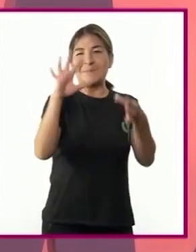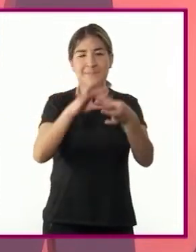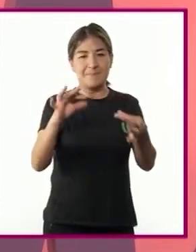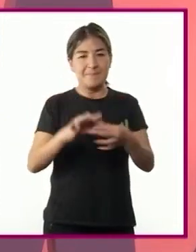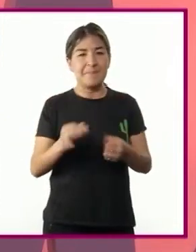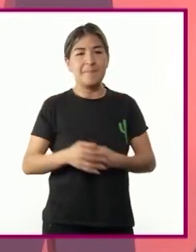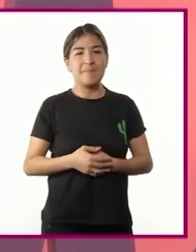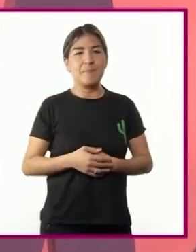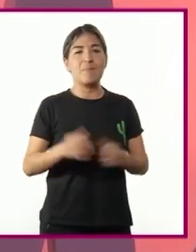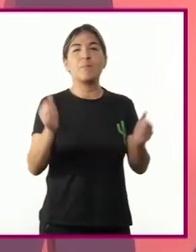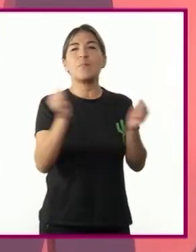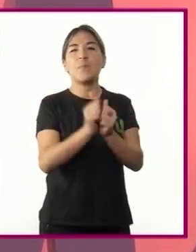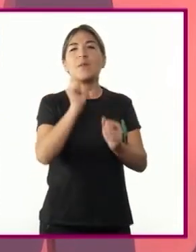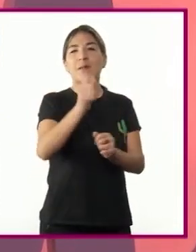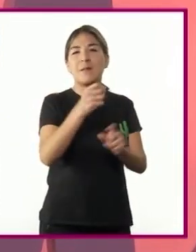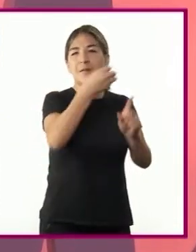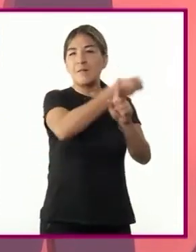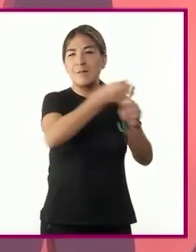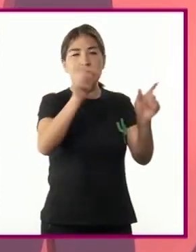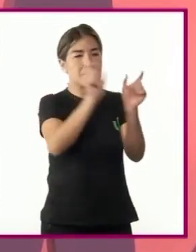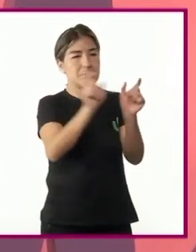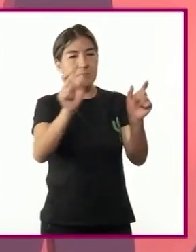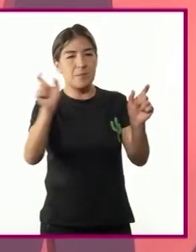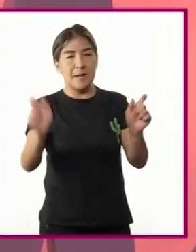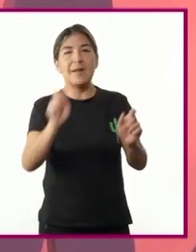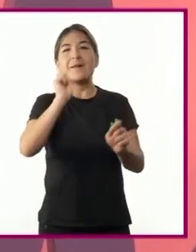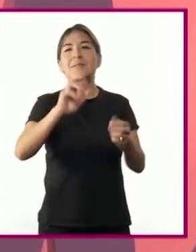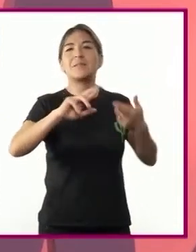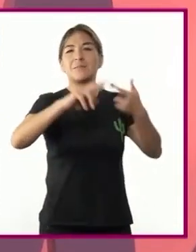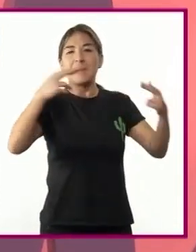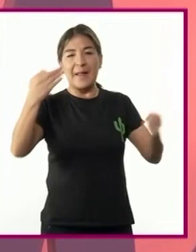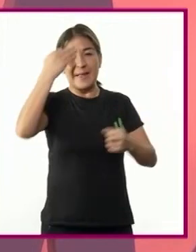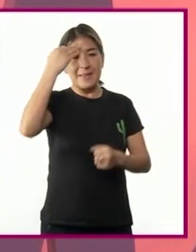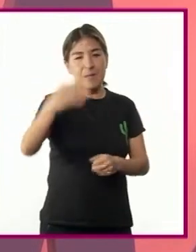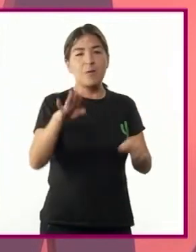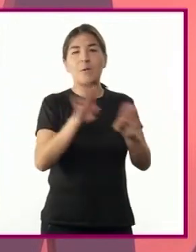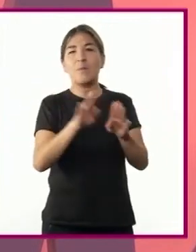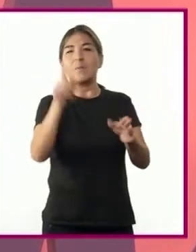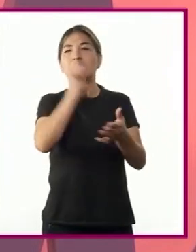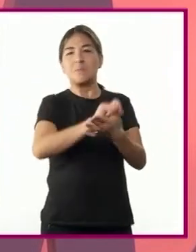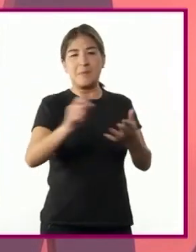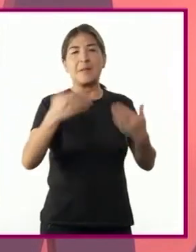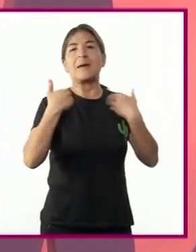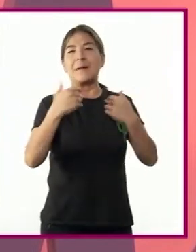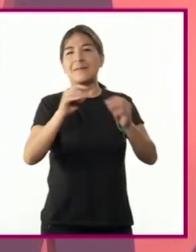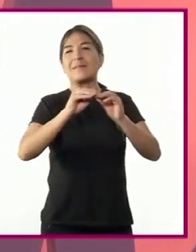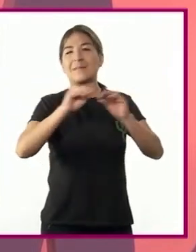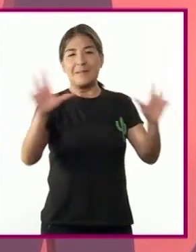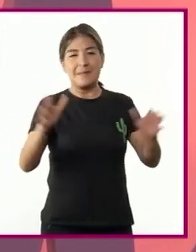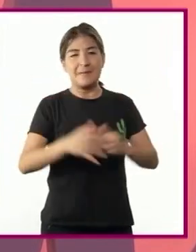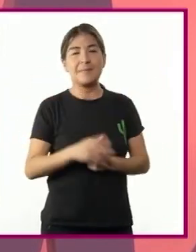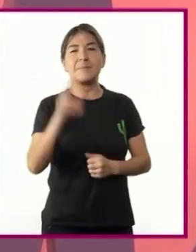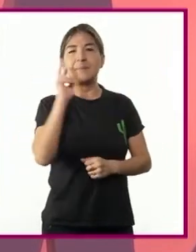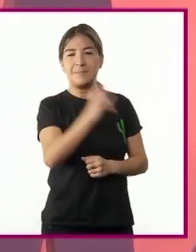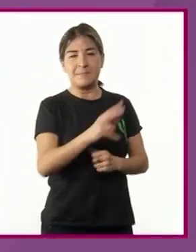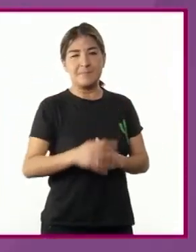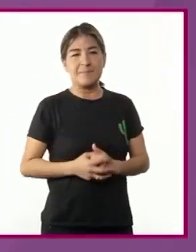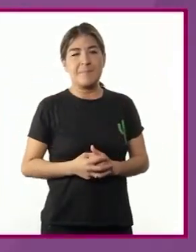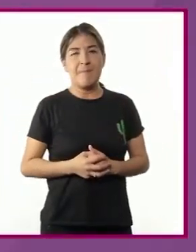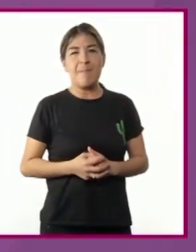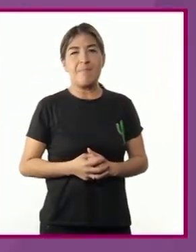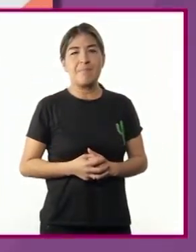las condicionales son un tipo de oración donde la relación de los tiempos se manifiesta muy claramente. Observa.